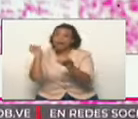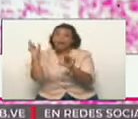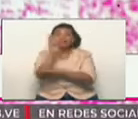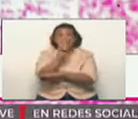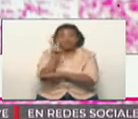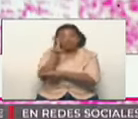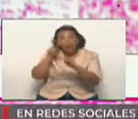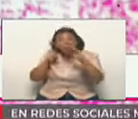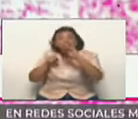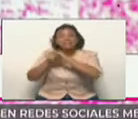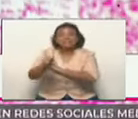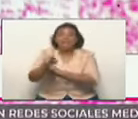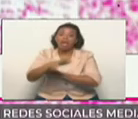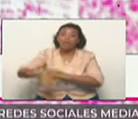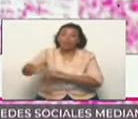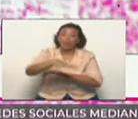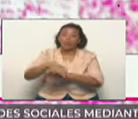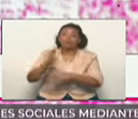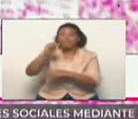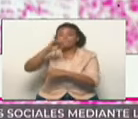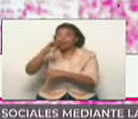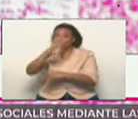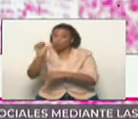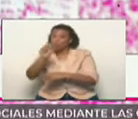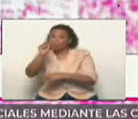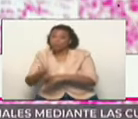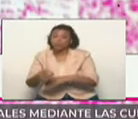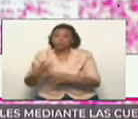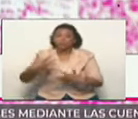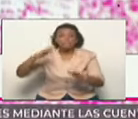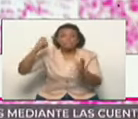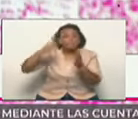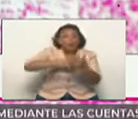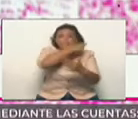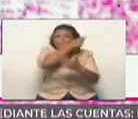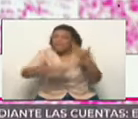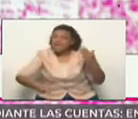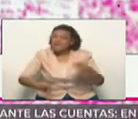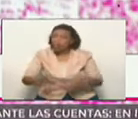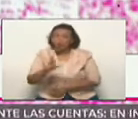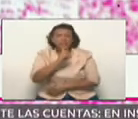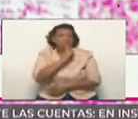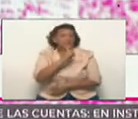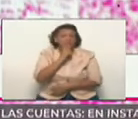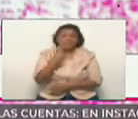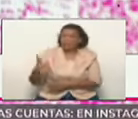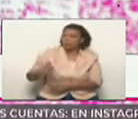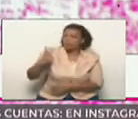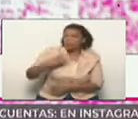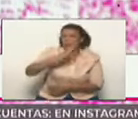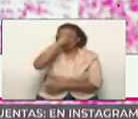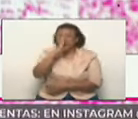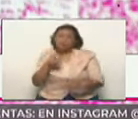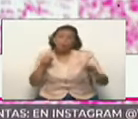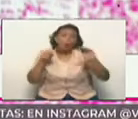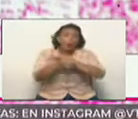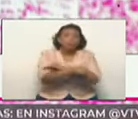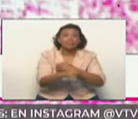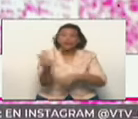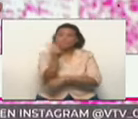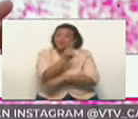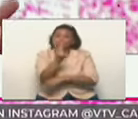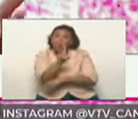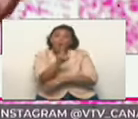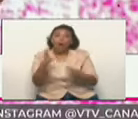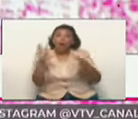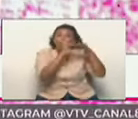Venezuela de Mercosur. Una mancha en la diplomacia brasilera combinada con la diplomacia de